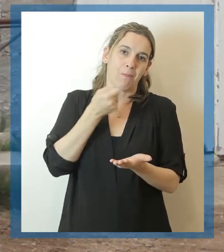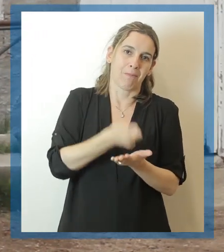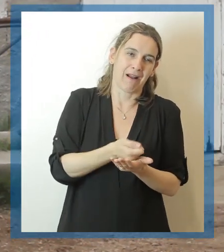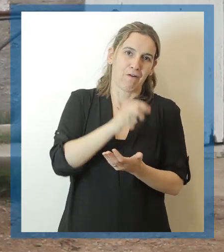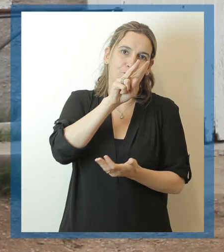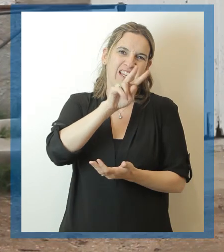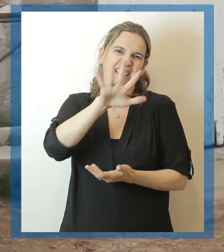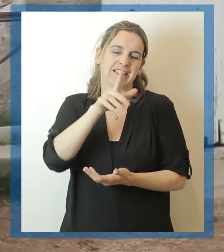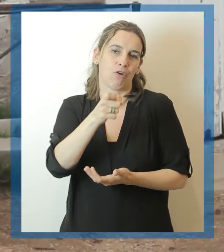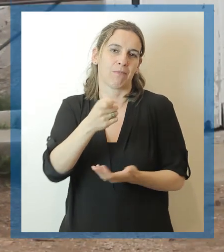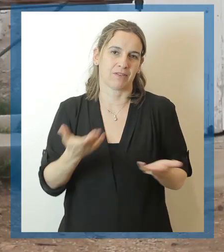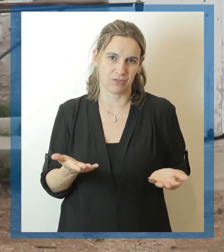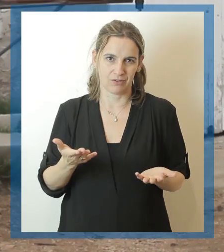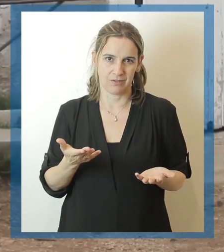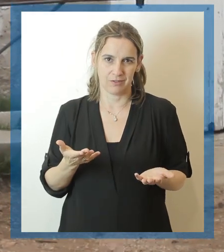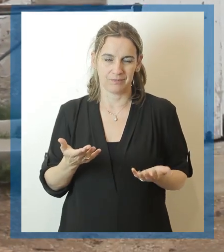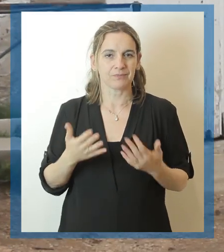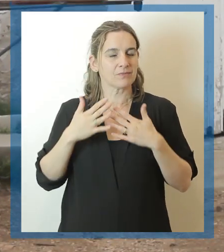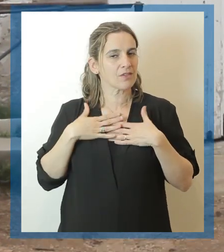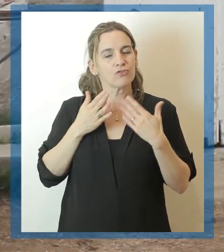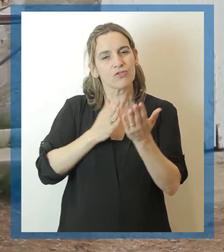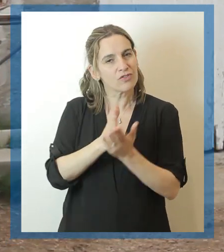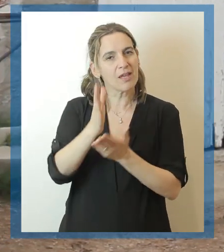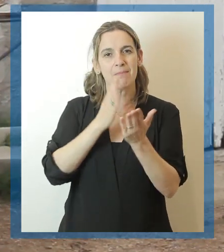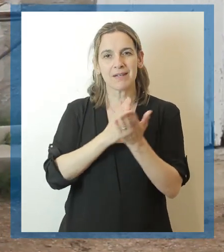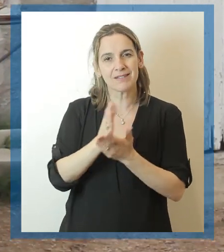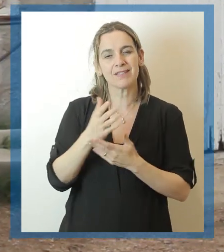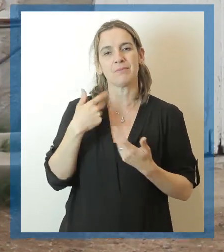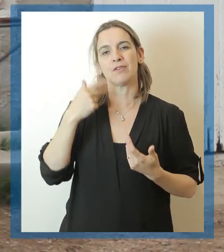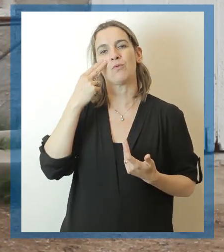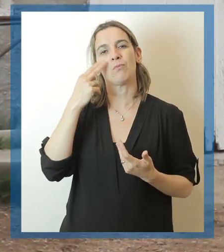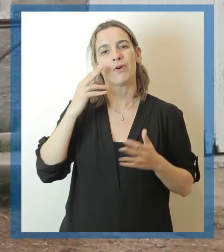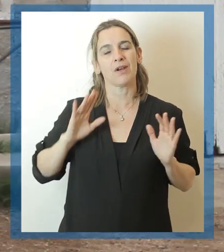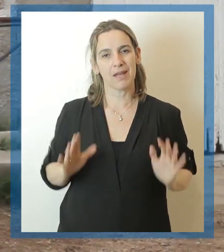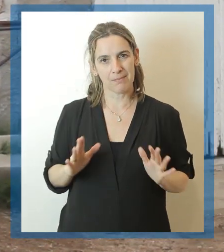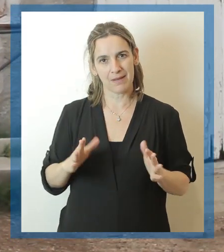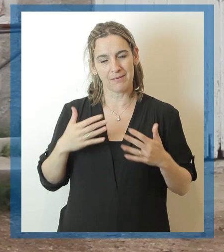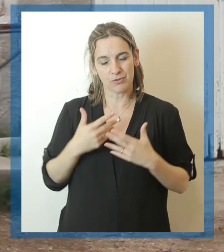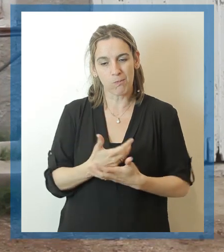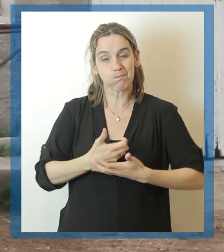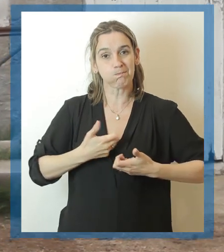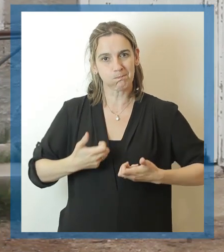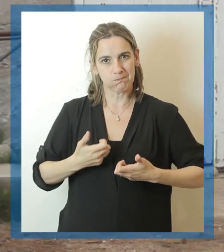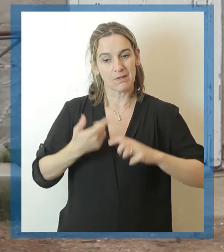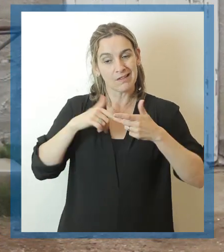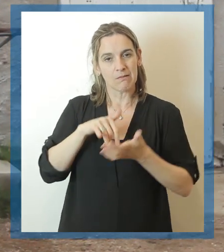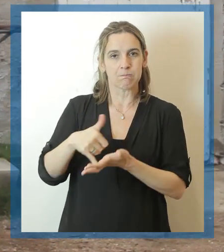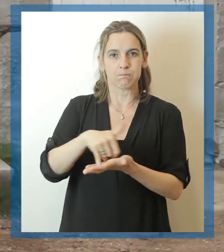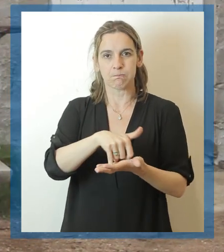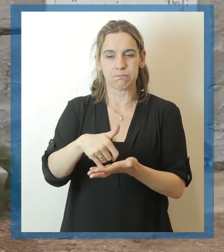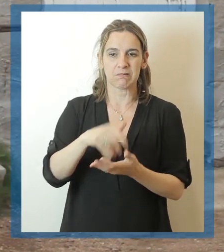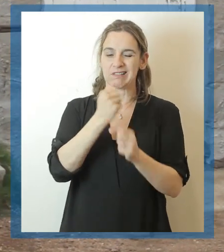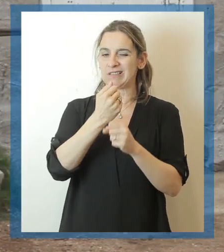vendo 50 pesos y de costo tengo 25 pesos. Yo siempre tuve un problema que